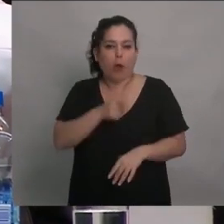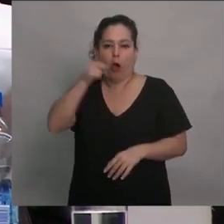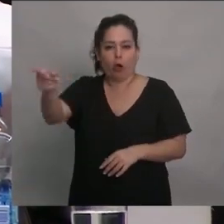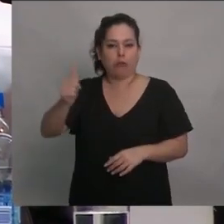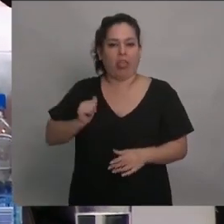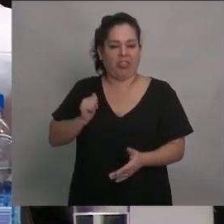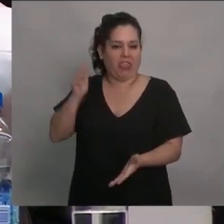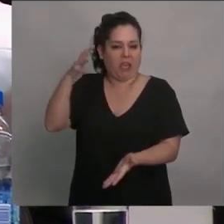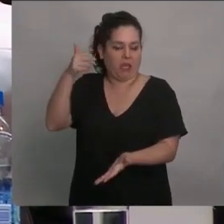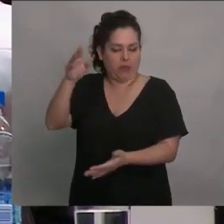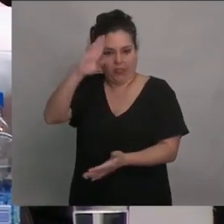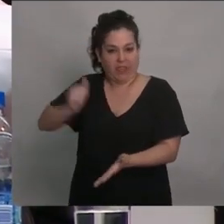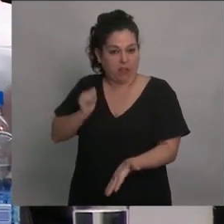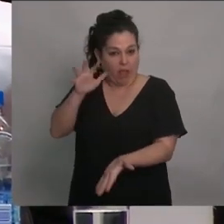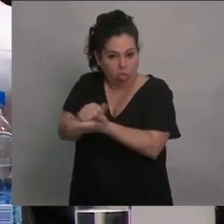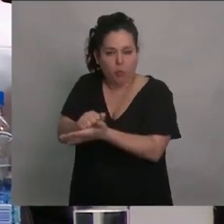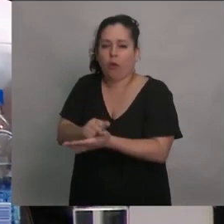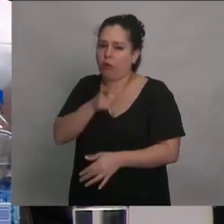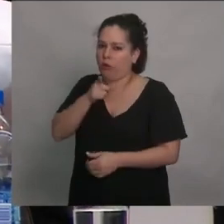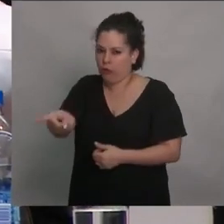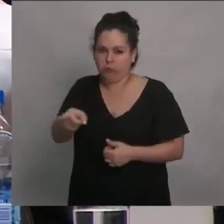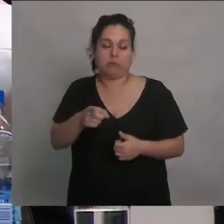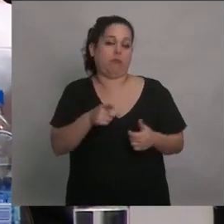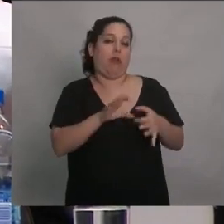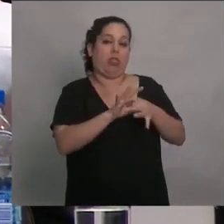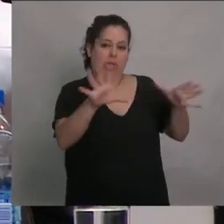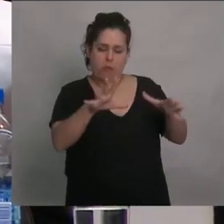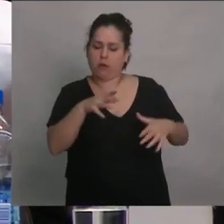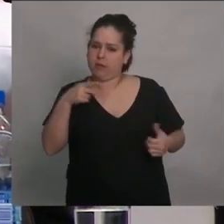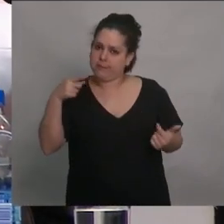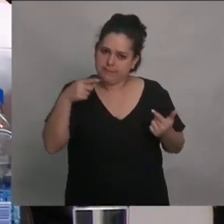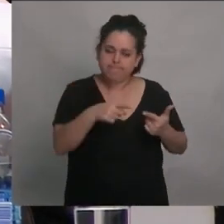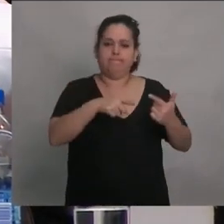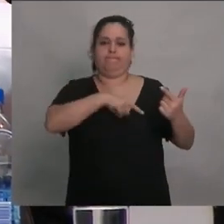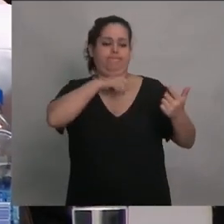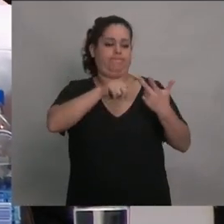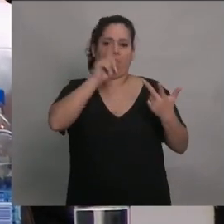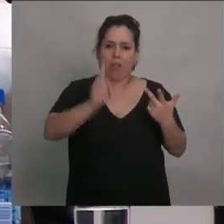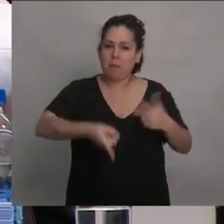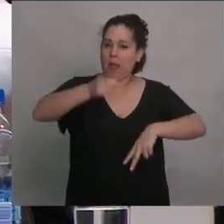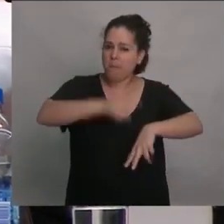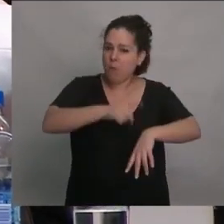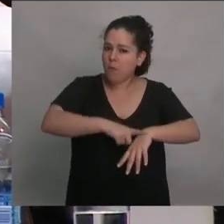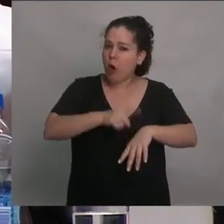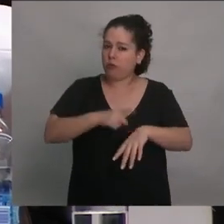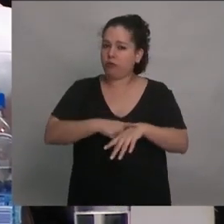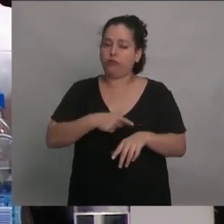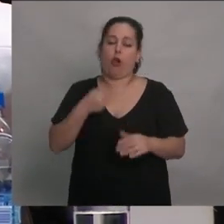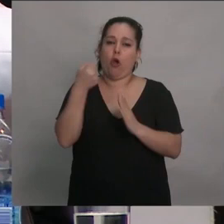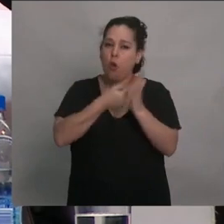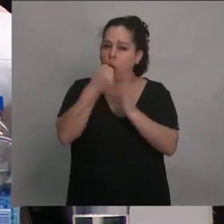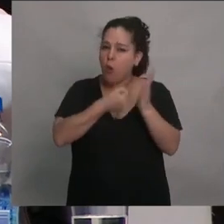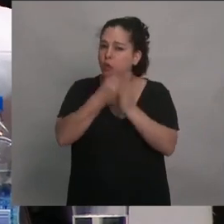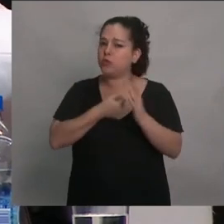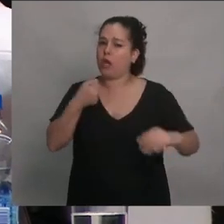y recalificando las democracias. Estuvimos en las calles en los momentos de las luchas contra el autoritarismo